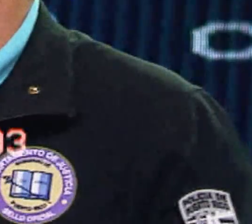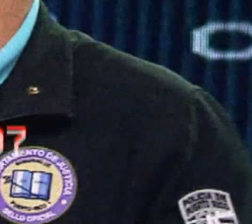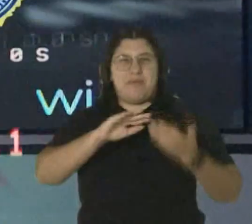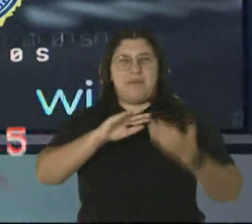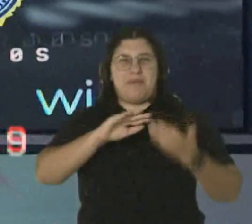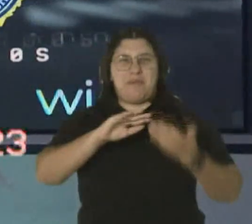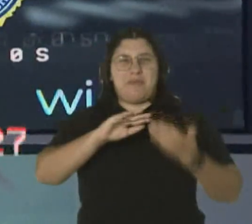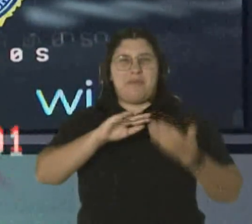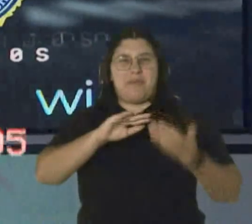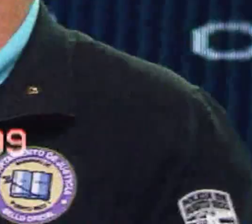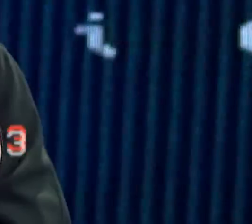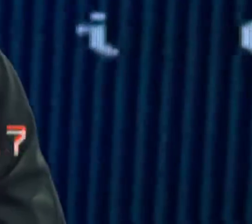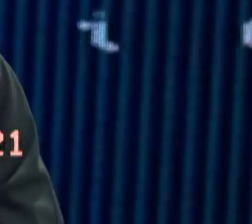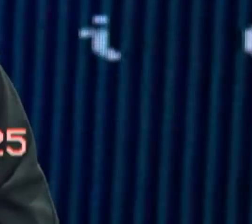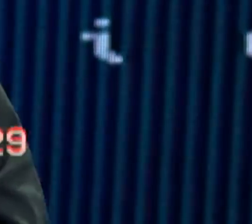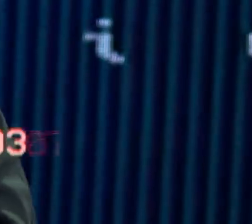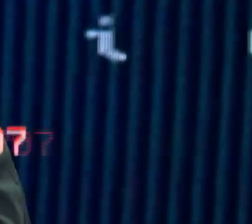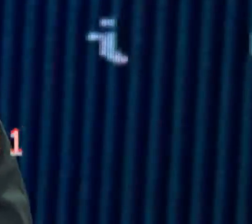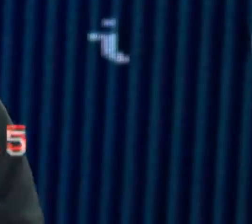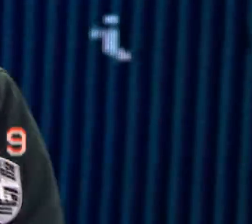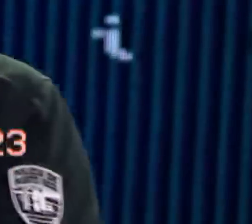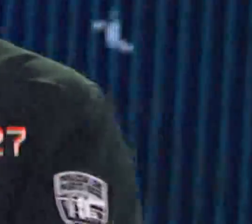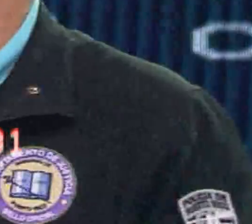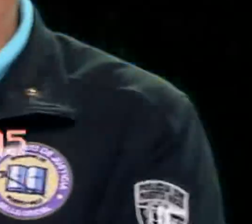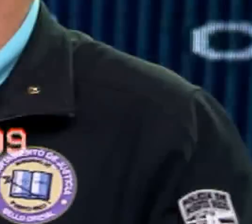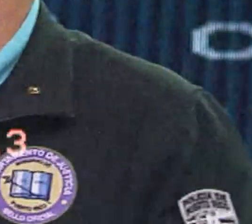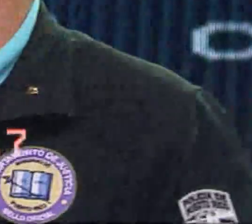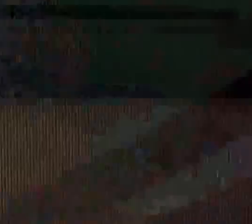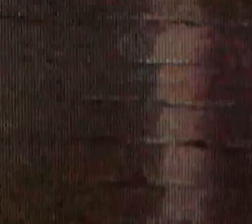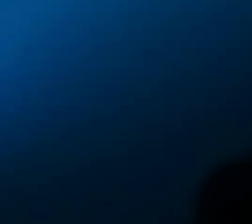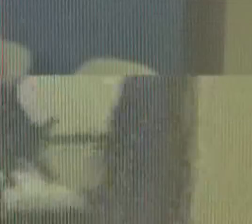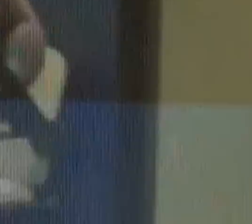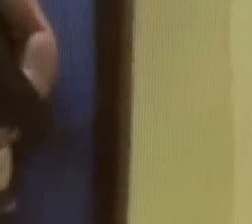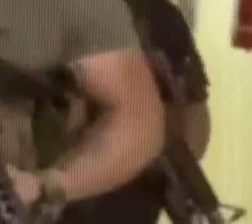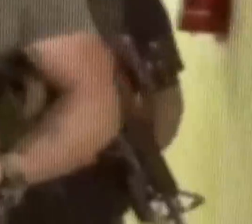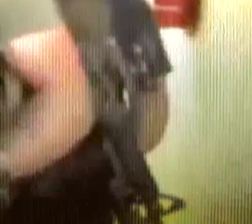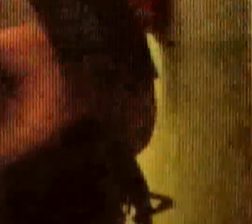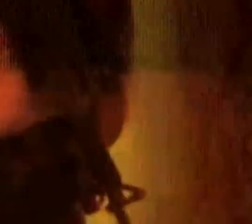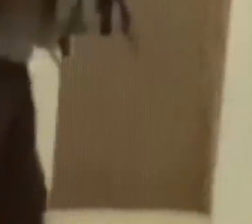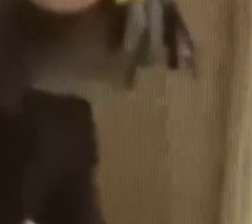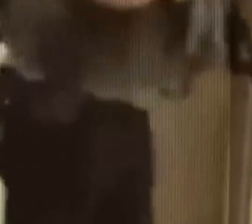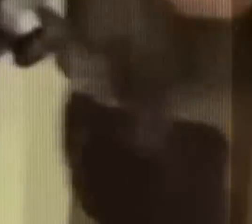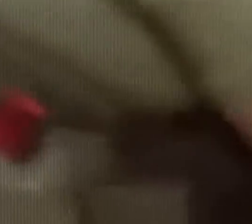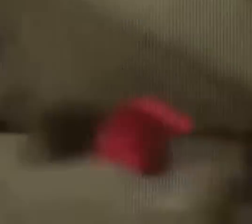licenciado y fiscal yamil Juárez no se vaya que lo más buscados Puerto Rico